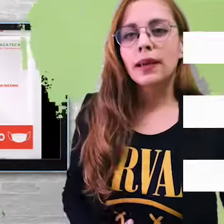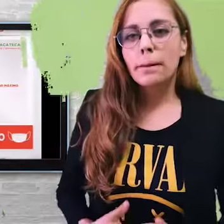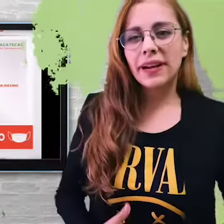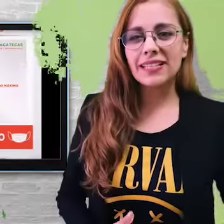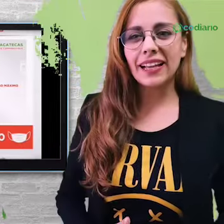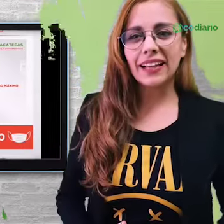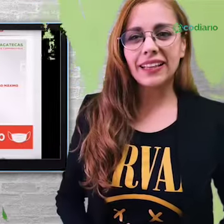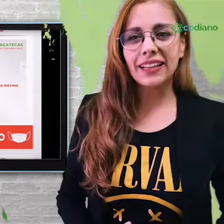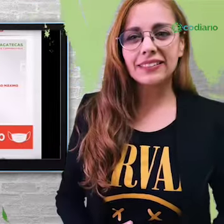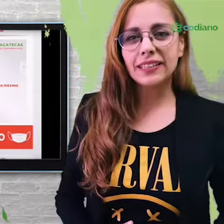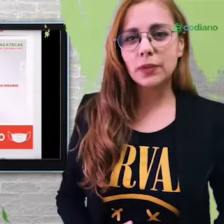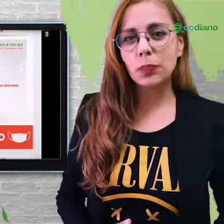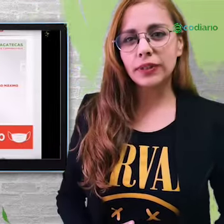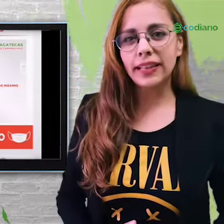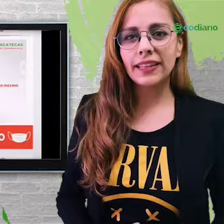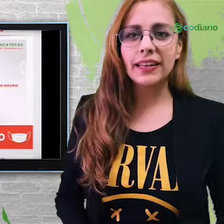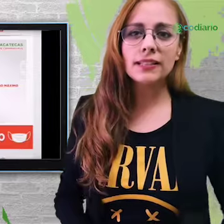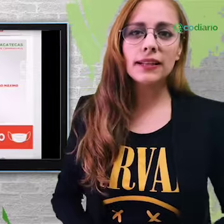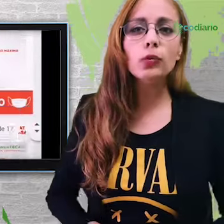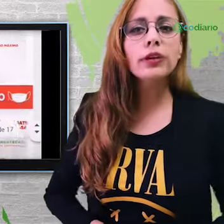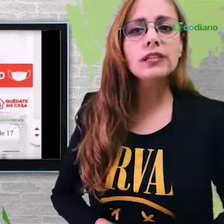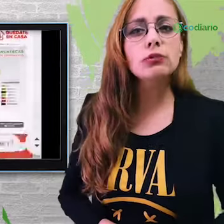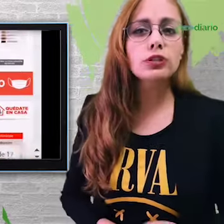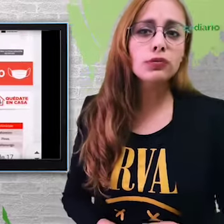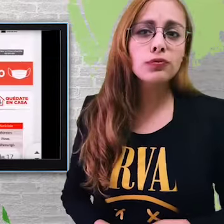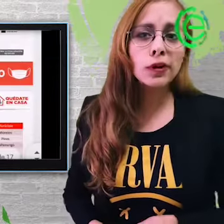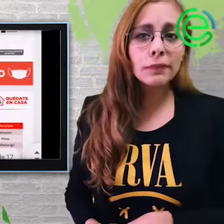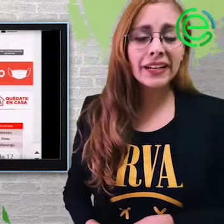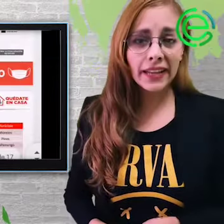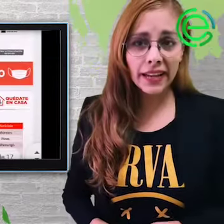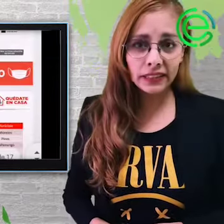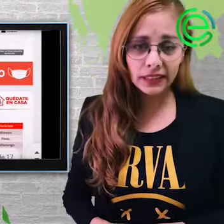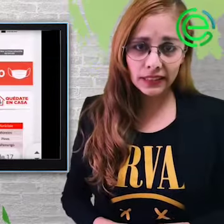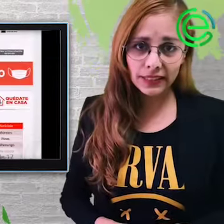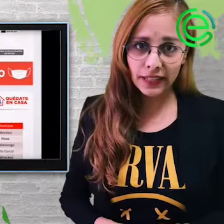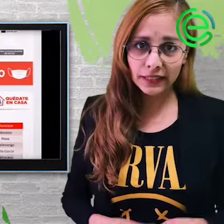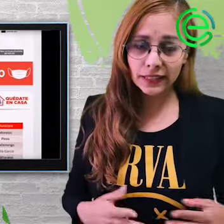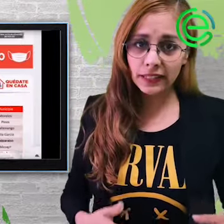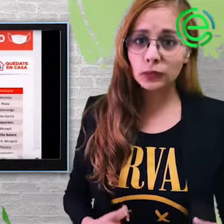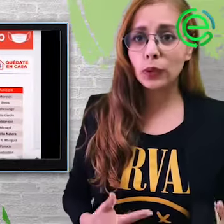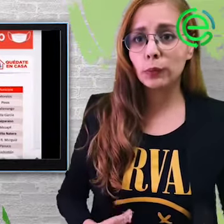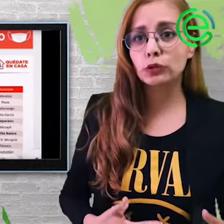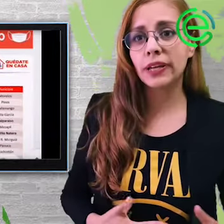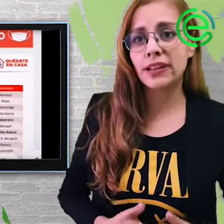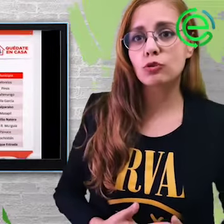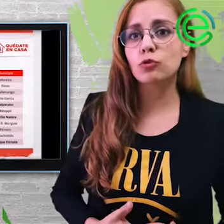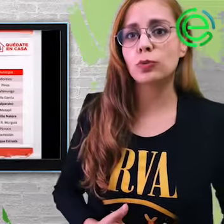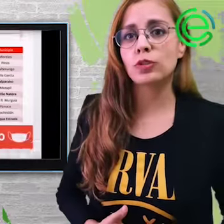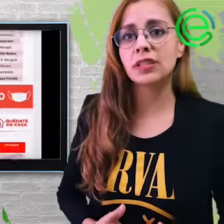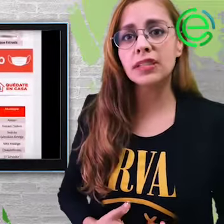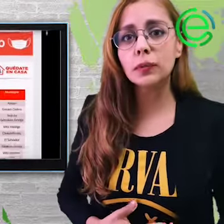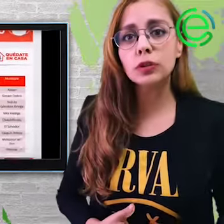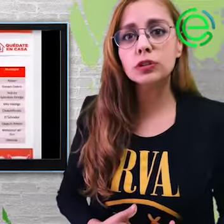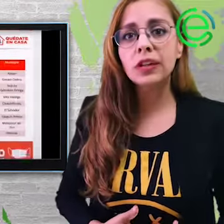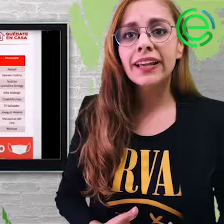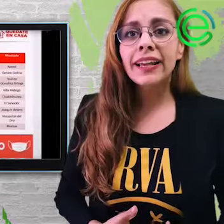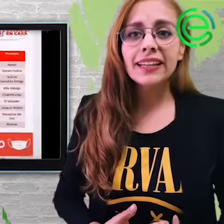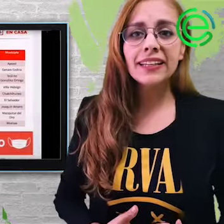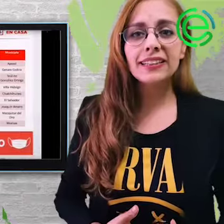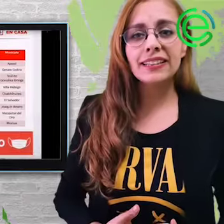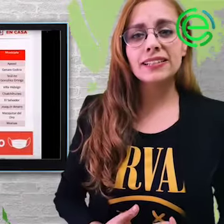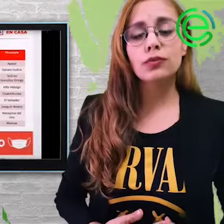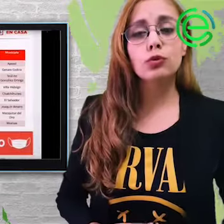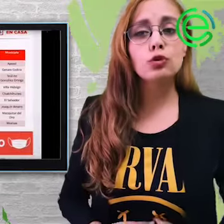Para Zacatecas el reporte de este lunes nos informa que hay 36 nuevos casos positivos